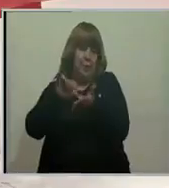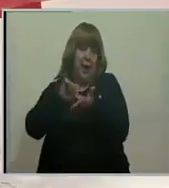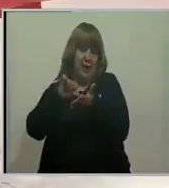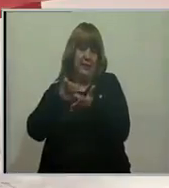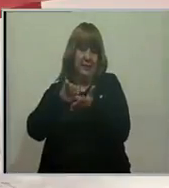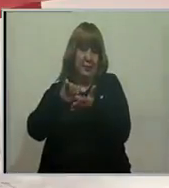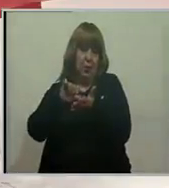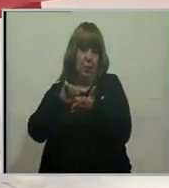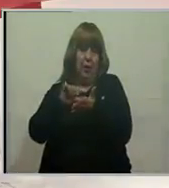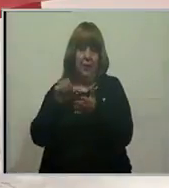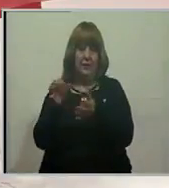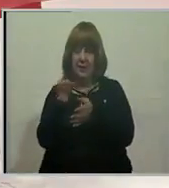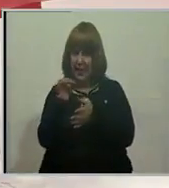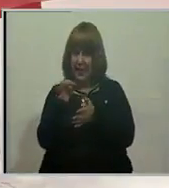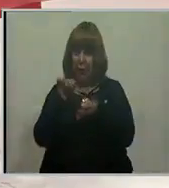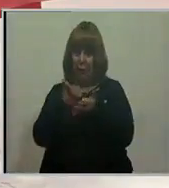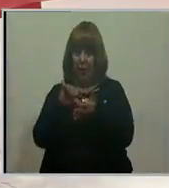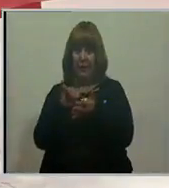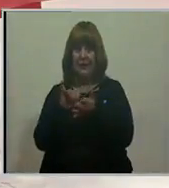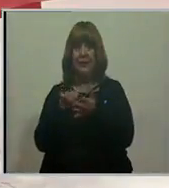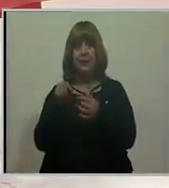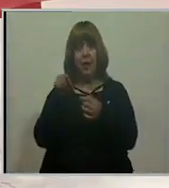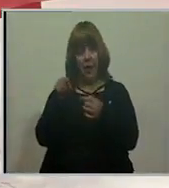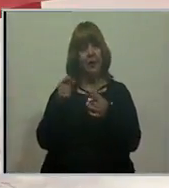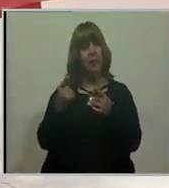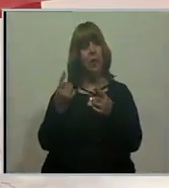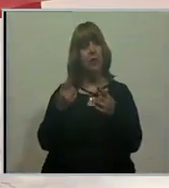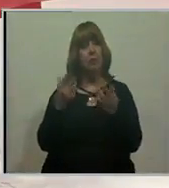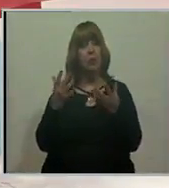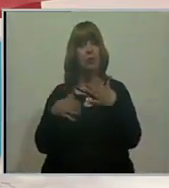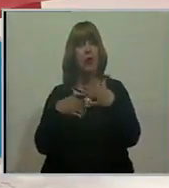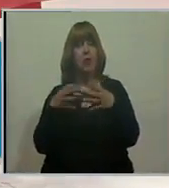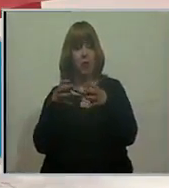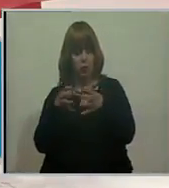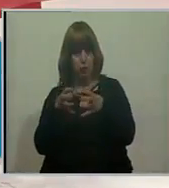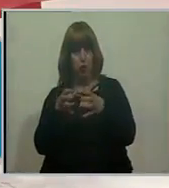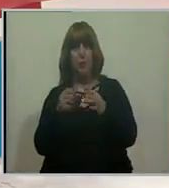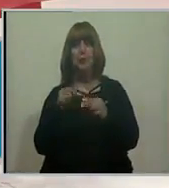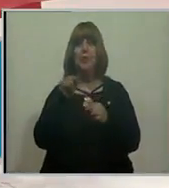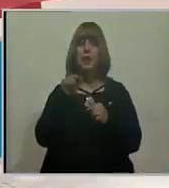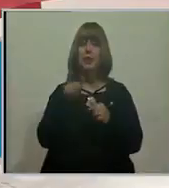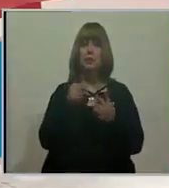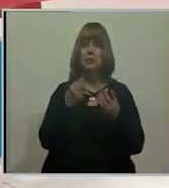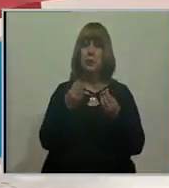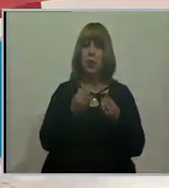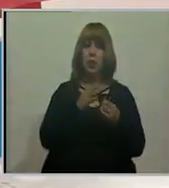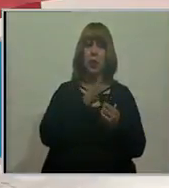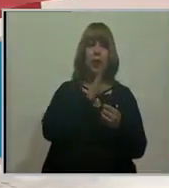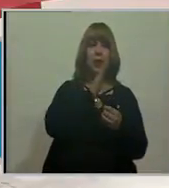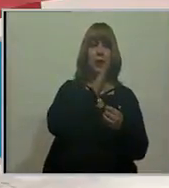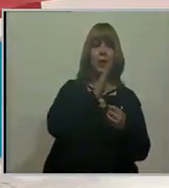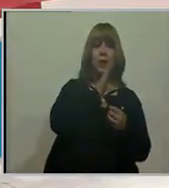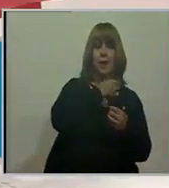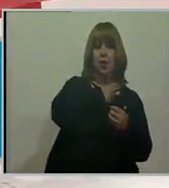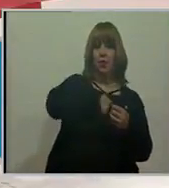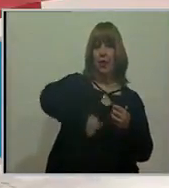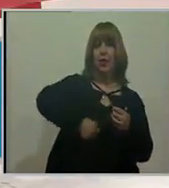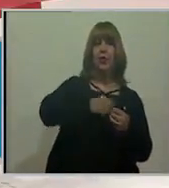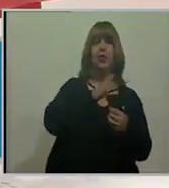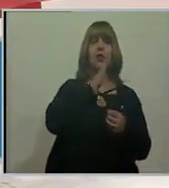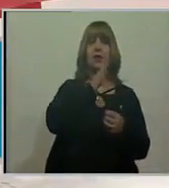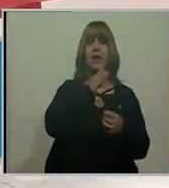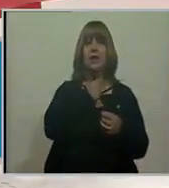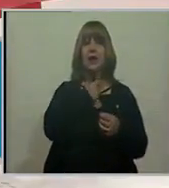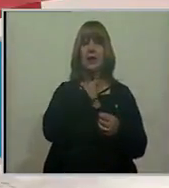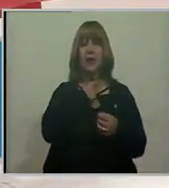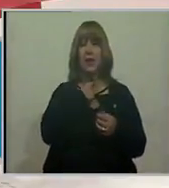esto lo debieron analizar antes, evidentemente no lo hicieron. También es cierto que el gobierno de Israel lo que busca es posicionar a Israel en el marco